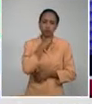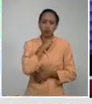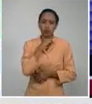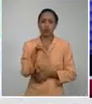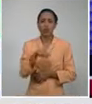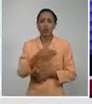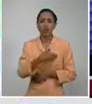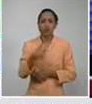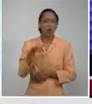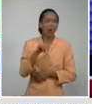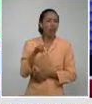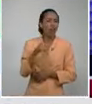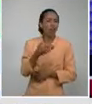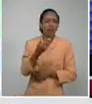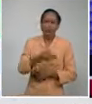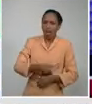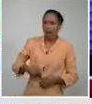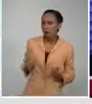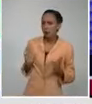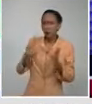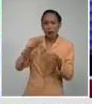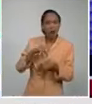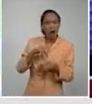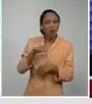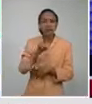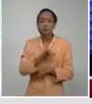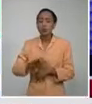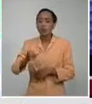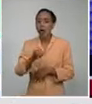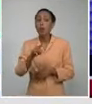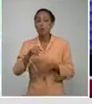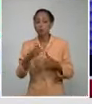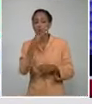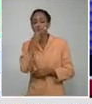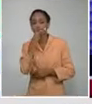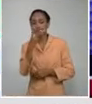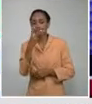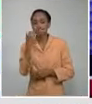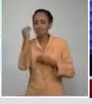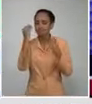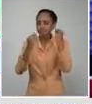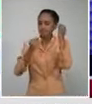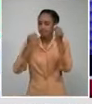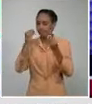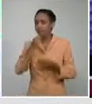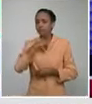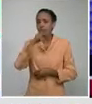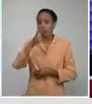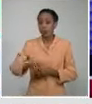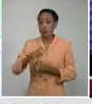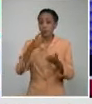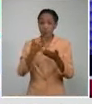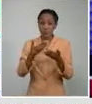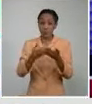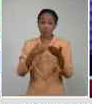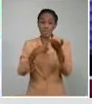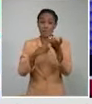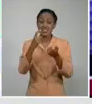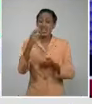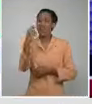apetito, se valoró, se hizo el diagnóstico mediante el PCR